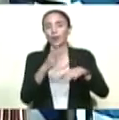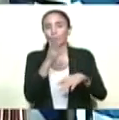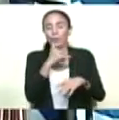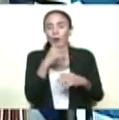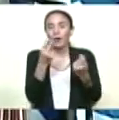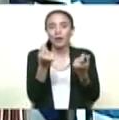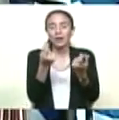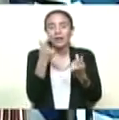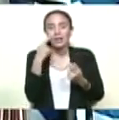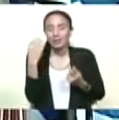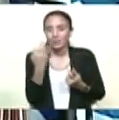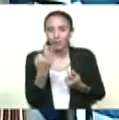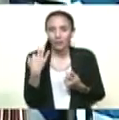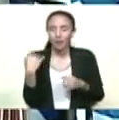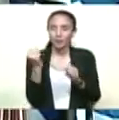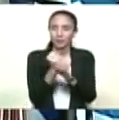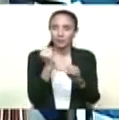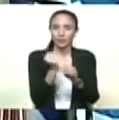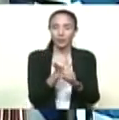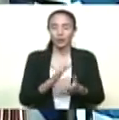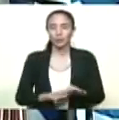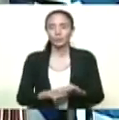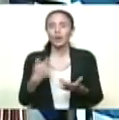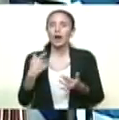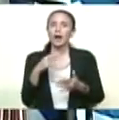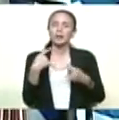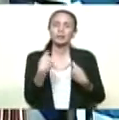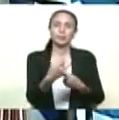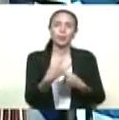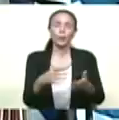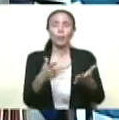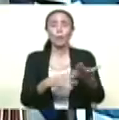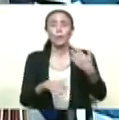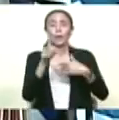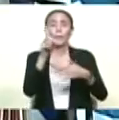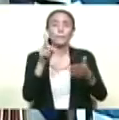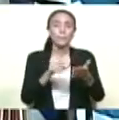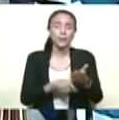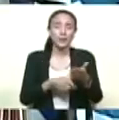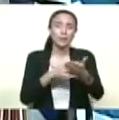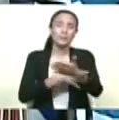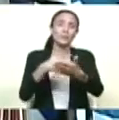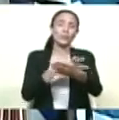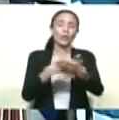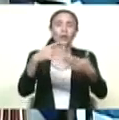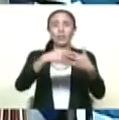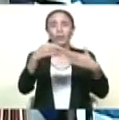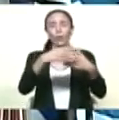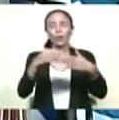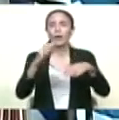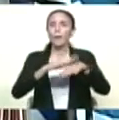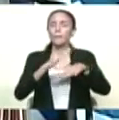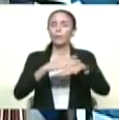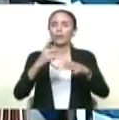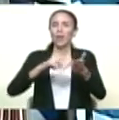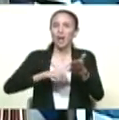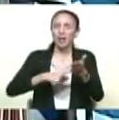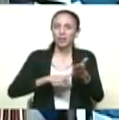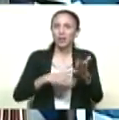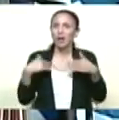más de 1.200 millones de dólares por el alquiler de un barco que estuvo en más del 60 por ciento parado